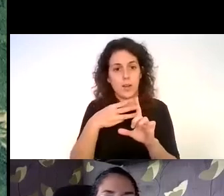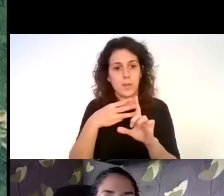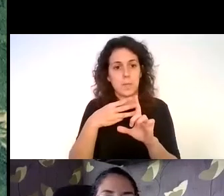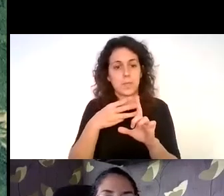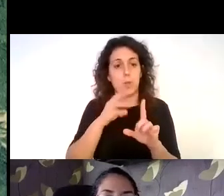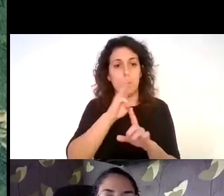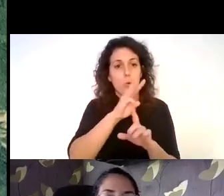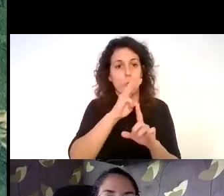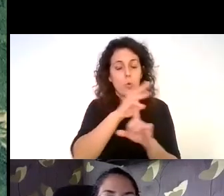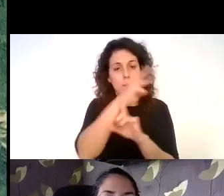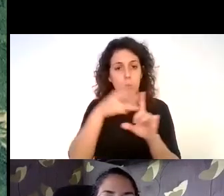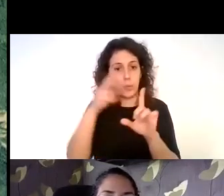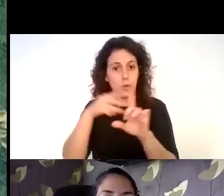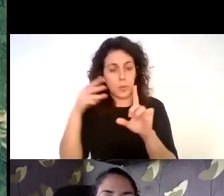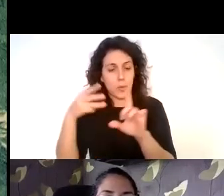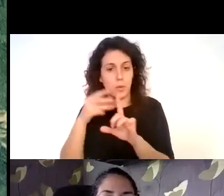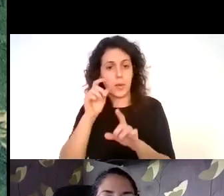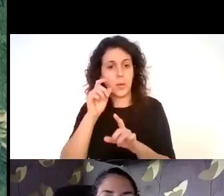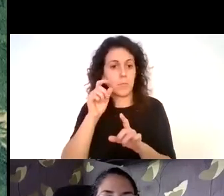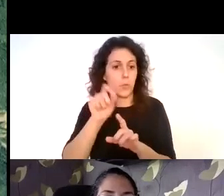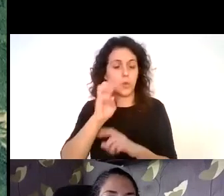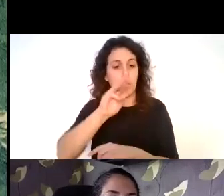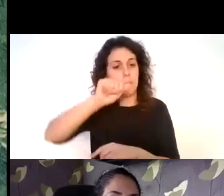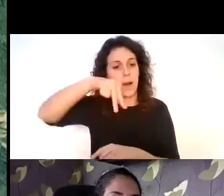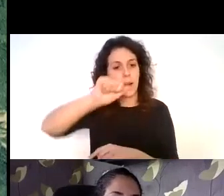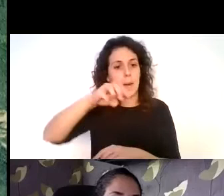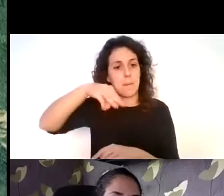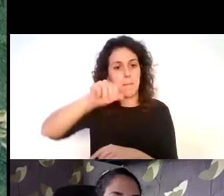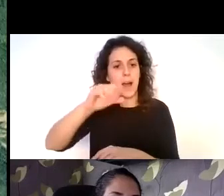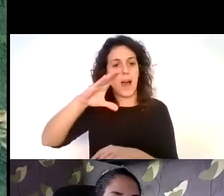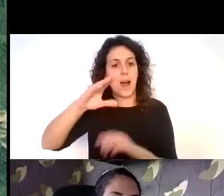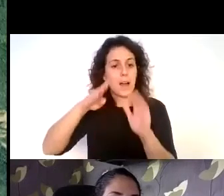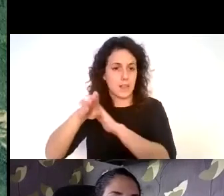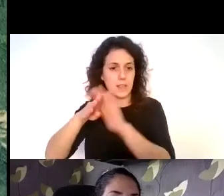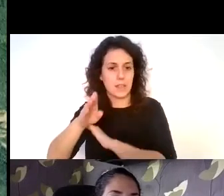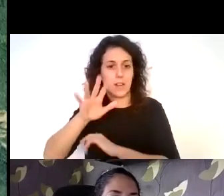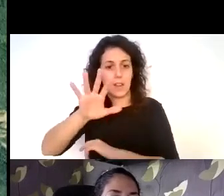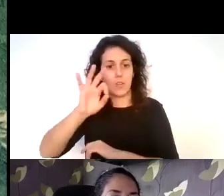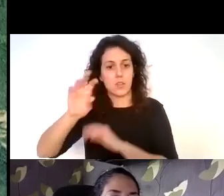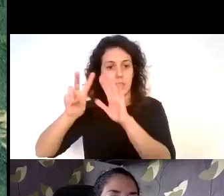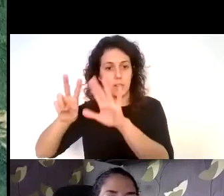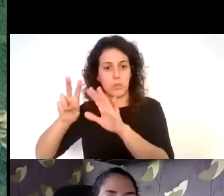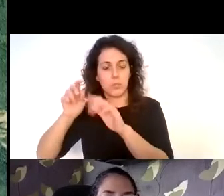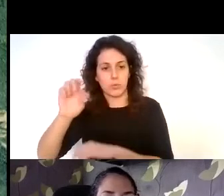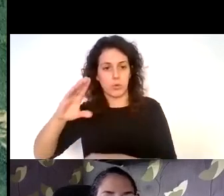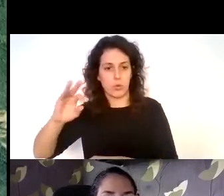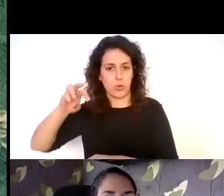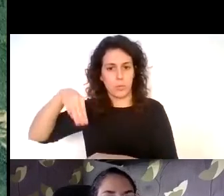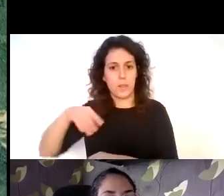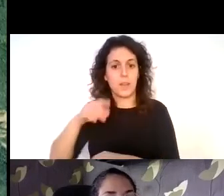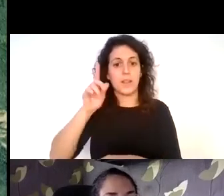www.panamaaccesible.com. También tenemos redes en Facebook e Instagram como Panamá